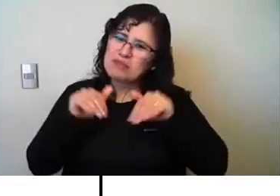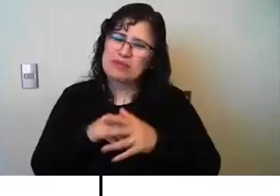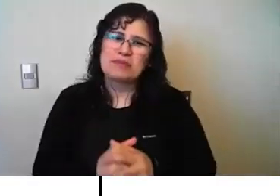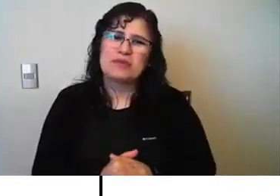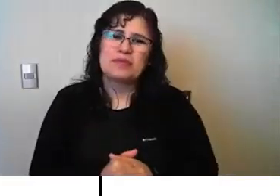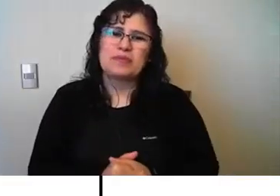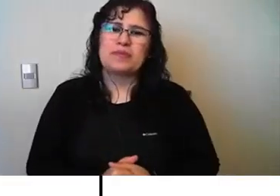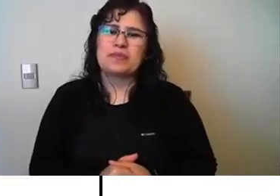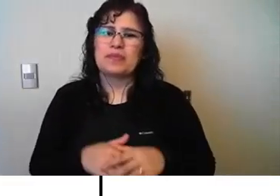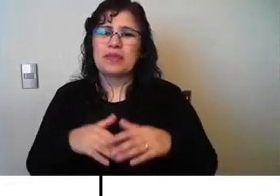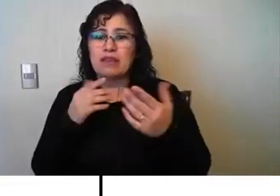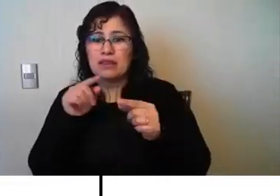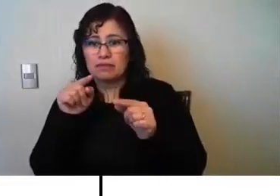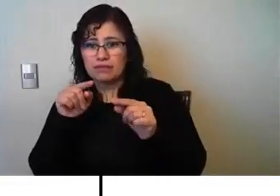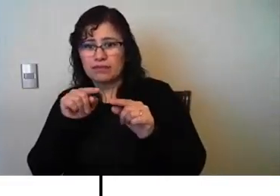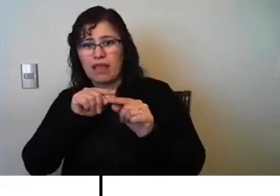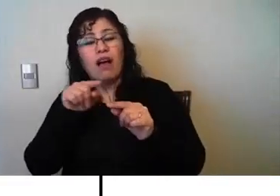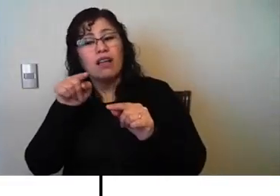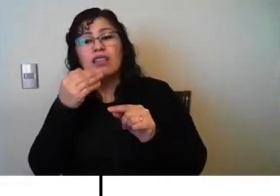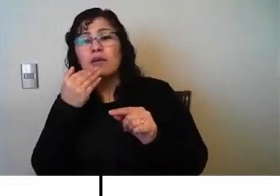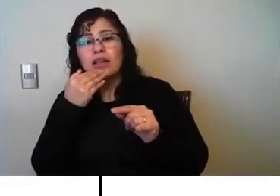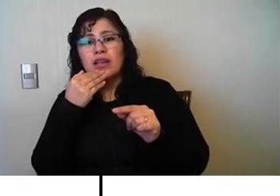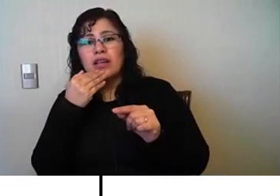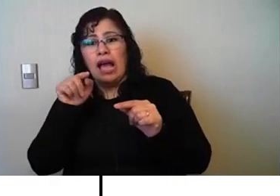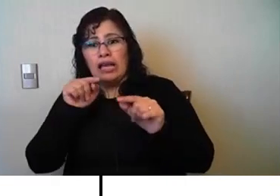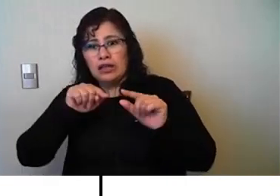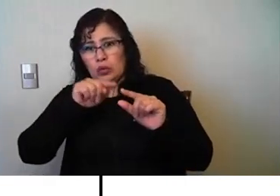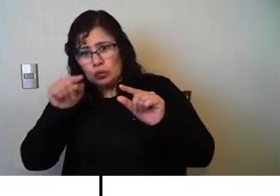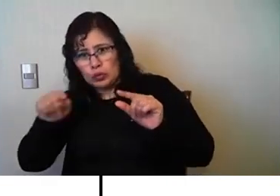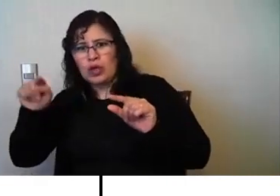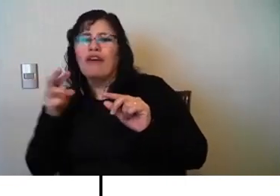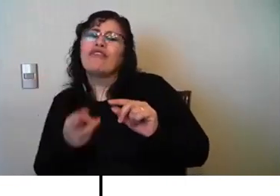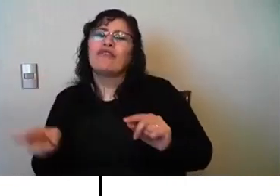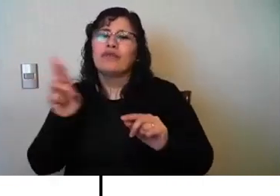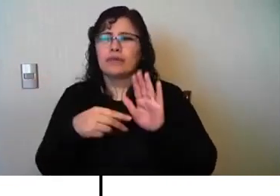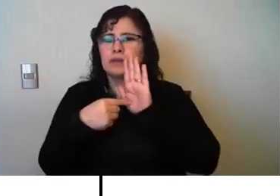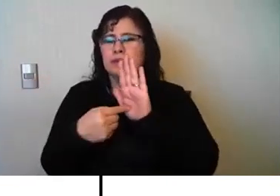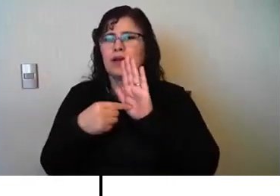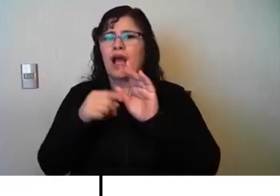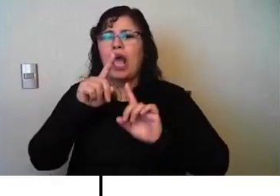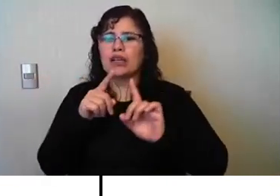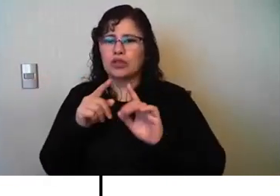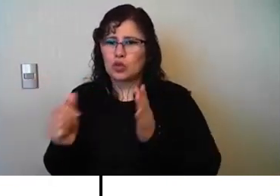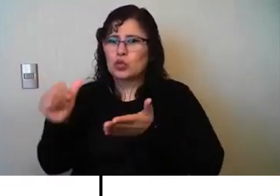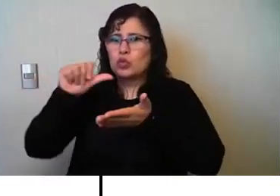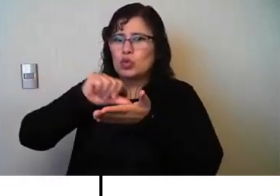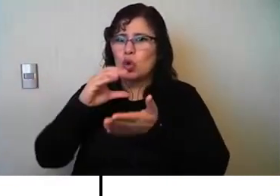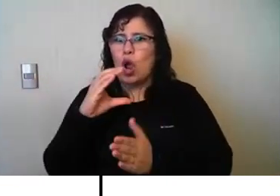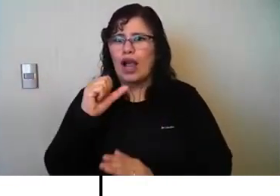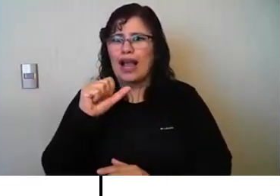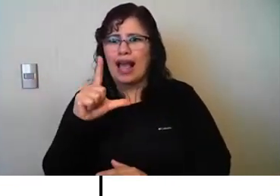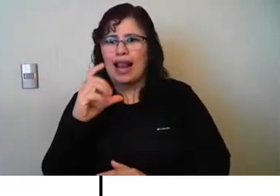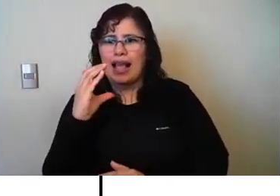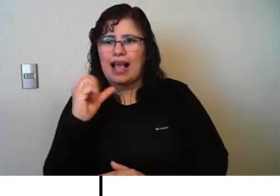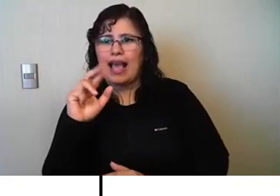bueno, tenemos un poco más ampliada la imagen, simplemente para volver a marcar el surco calcarino,